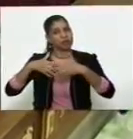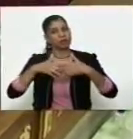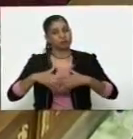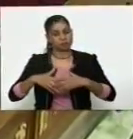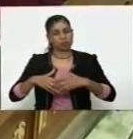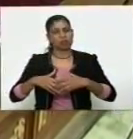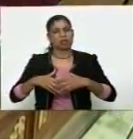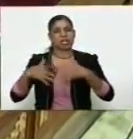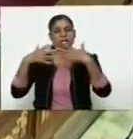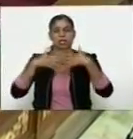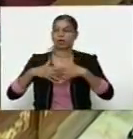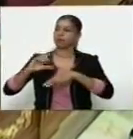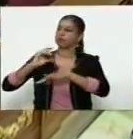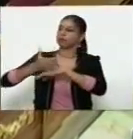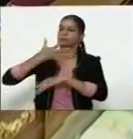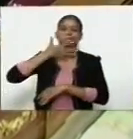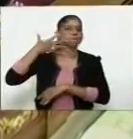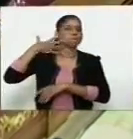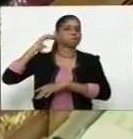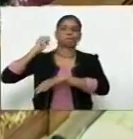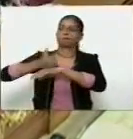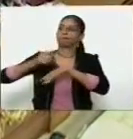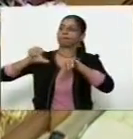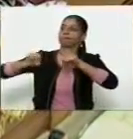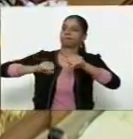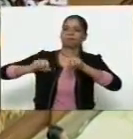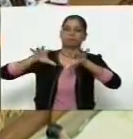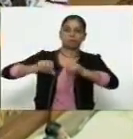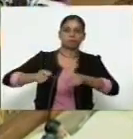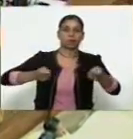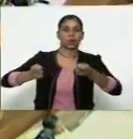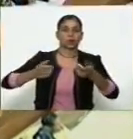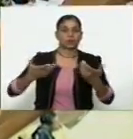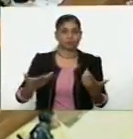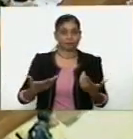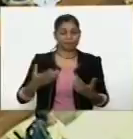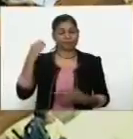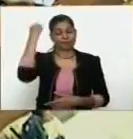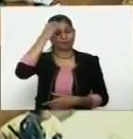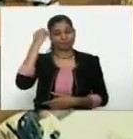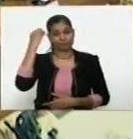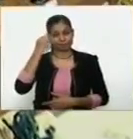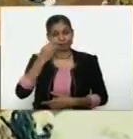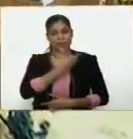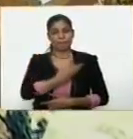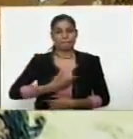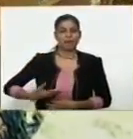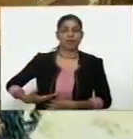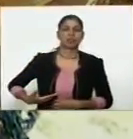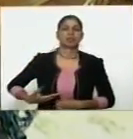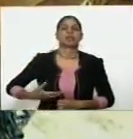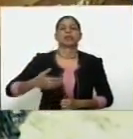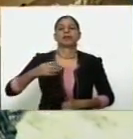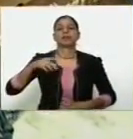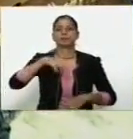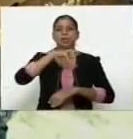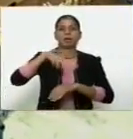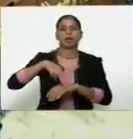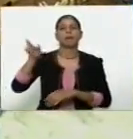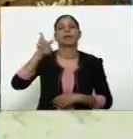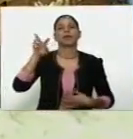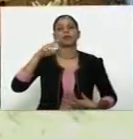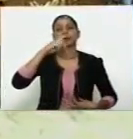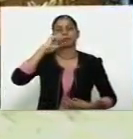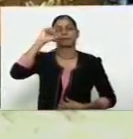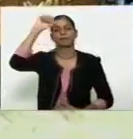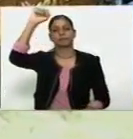doctrina imperial de cambio de régimen. Considerando que el presidente de la República Bolivariana de Venezuela,